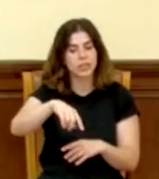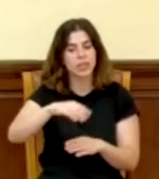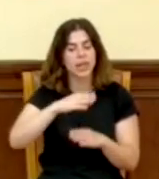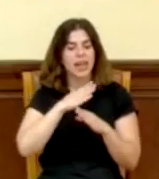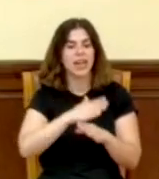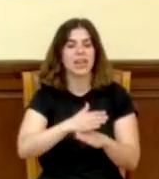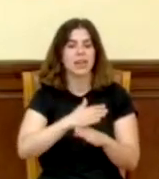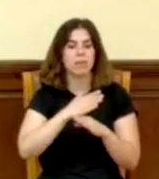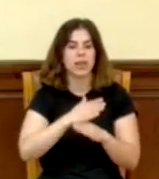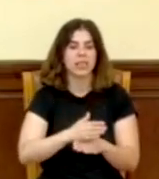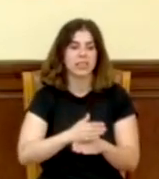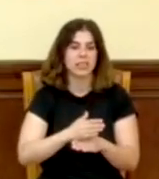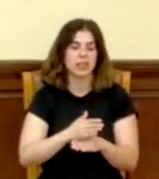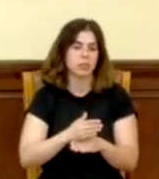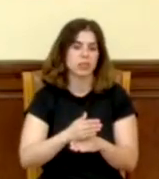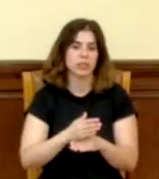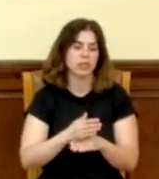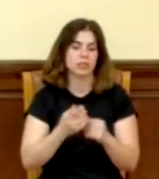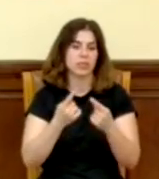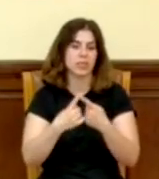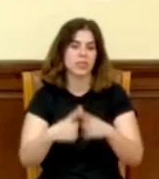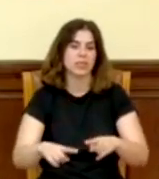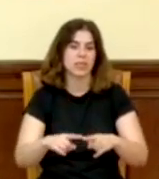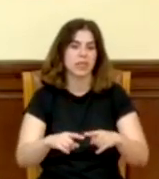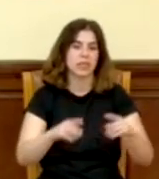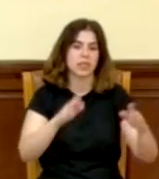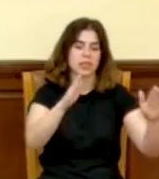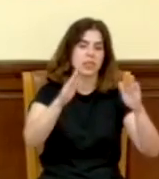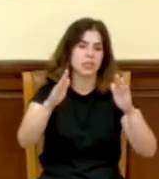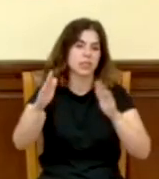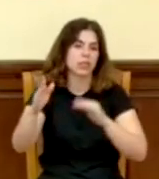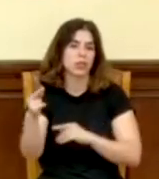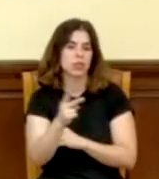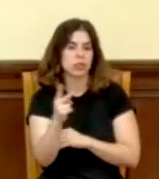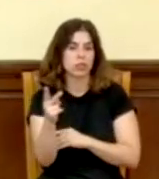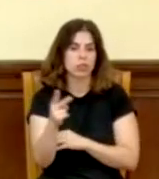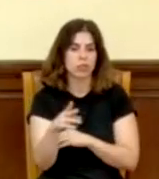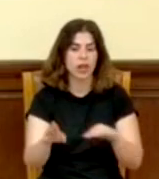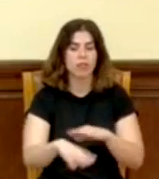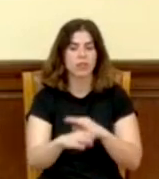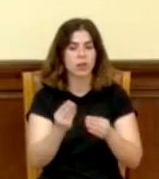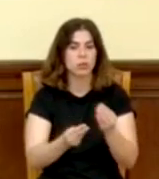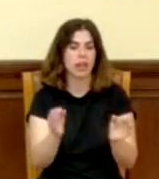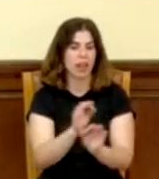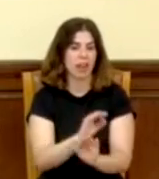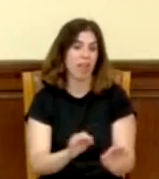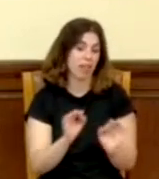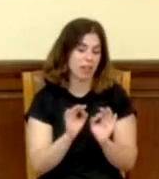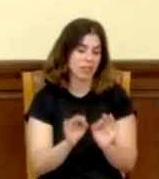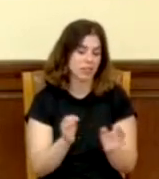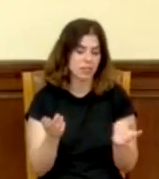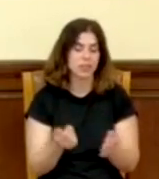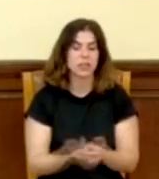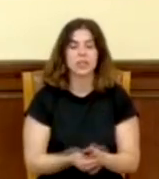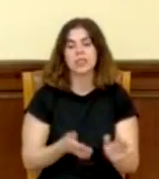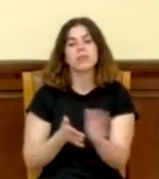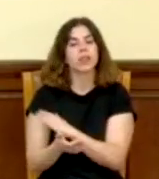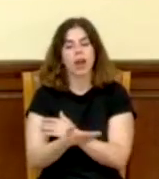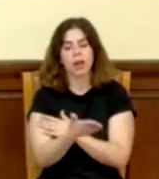tesorería no los aplicaron. Terminaron los ejercicios y se quedaron sin utilizar absolutamente. Con lo cual, como usted